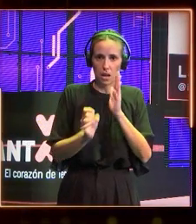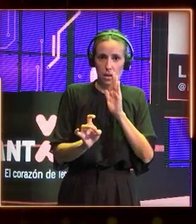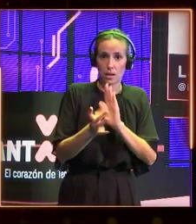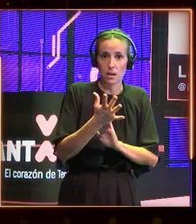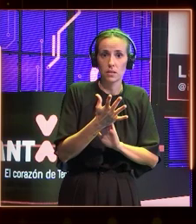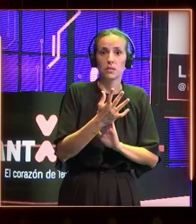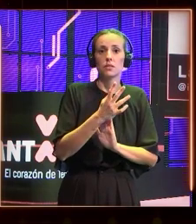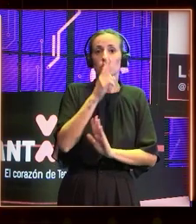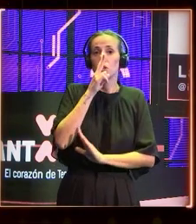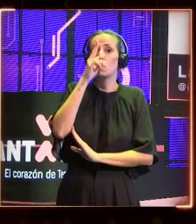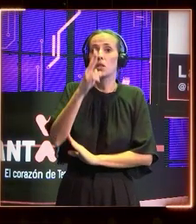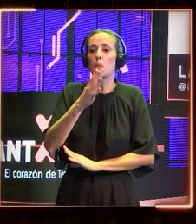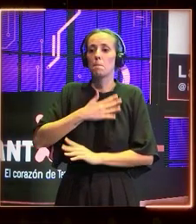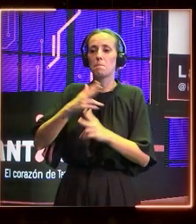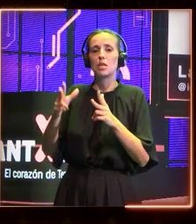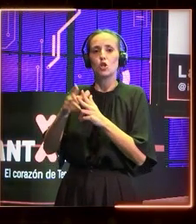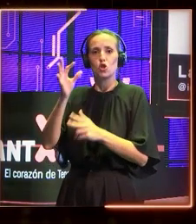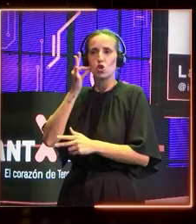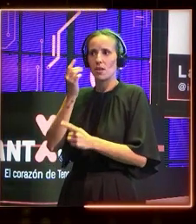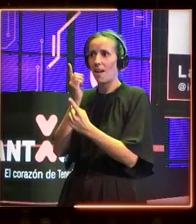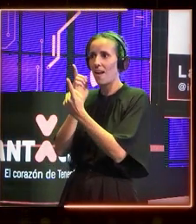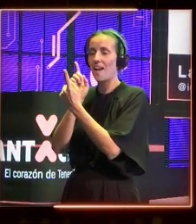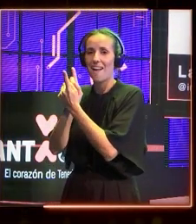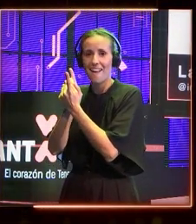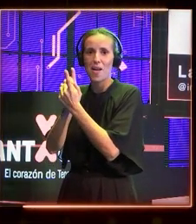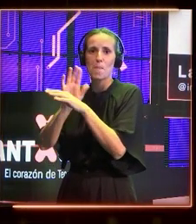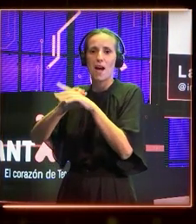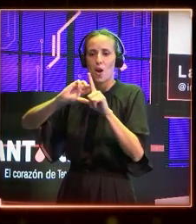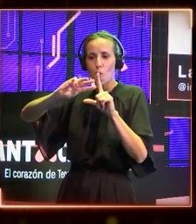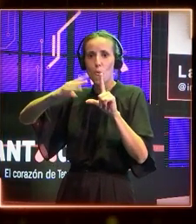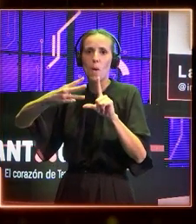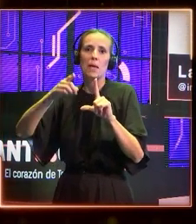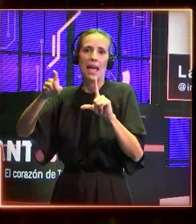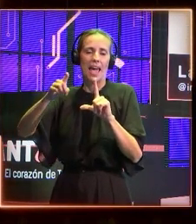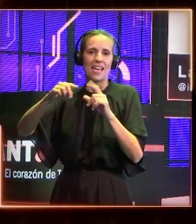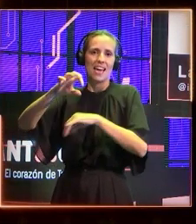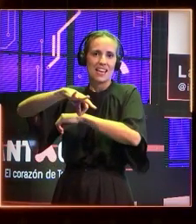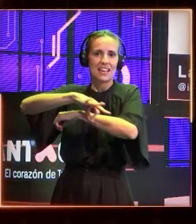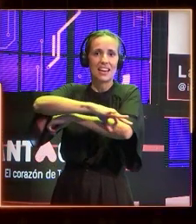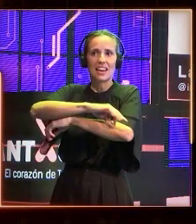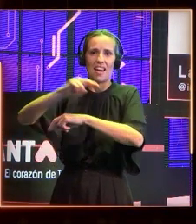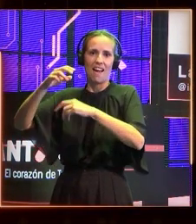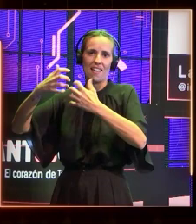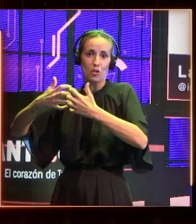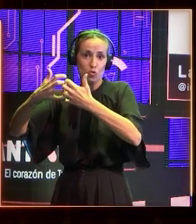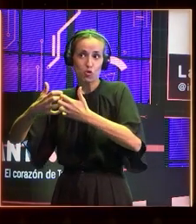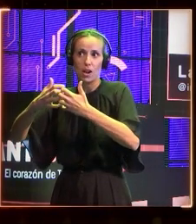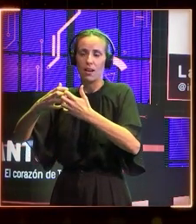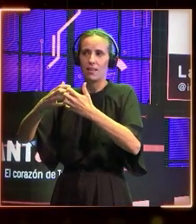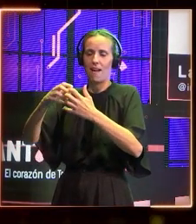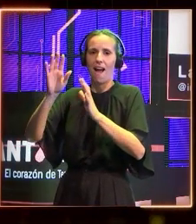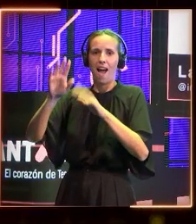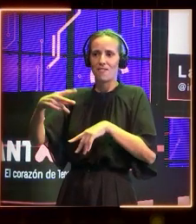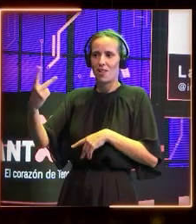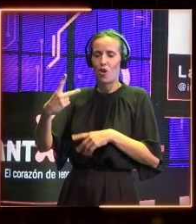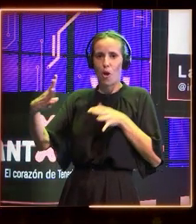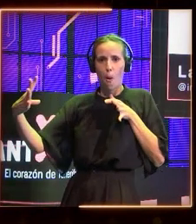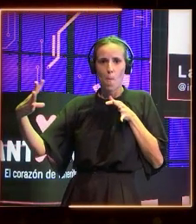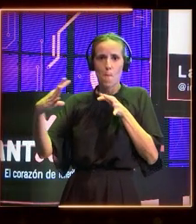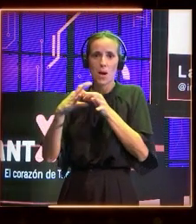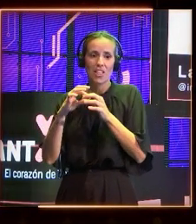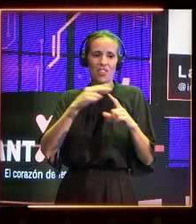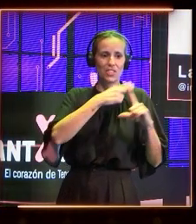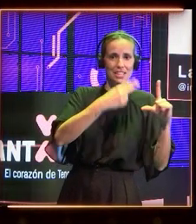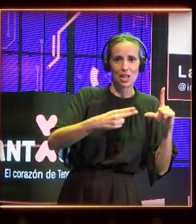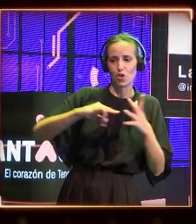socio actual para hacer la página web que la había hecho ingeniería industrial y gracias a esa conexión unimos diseño y tecnología el primer